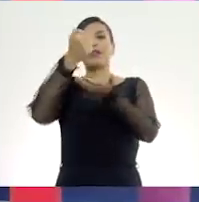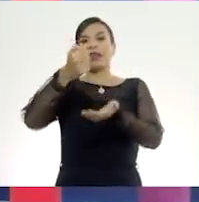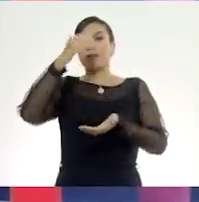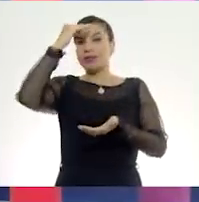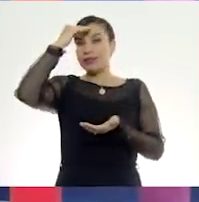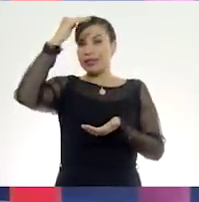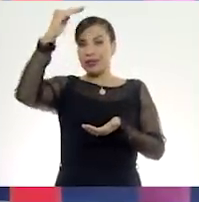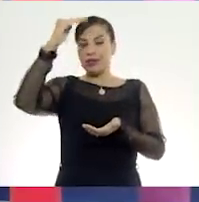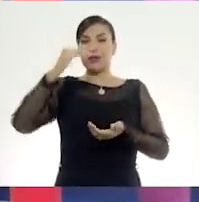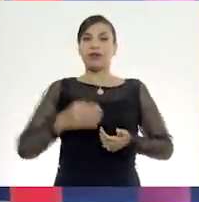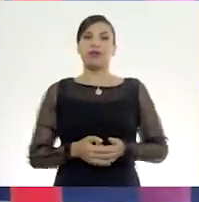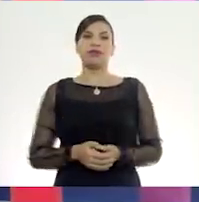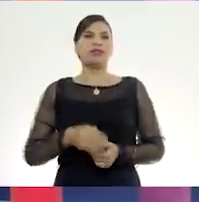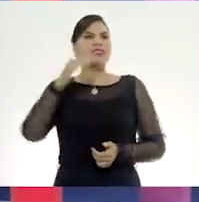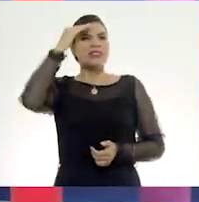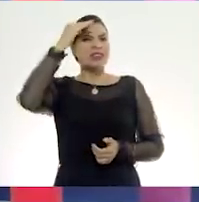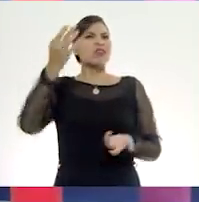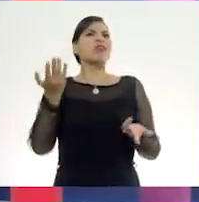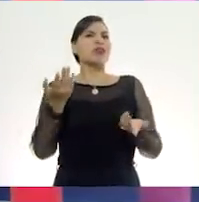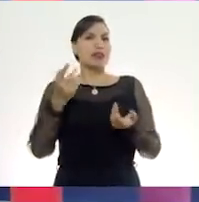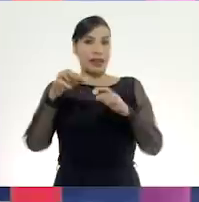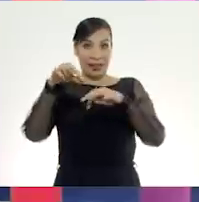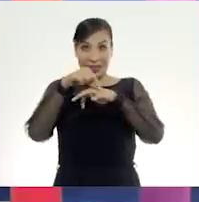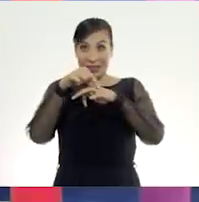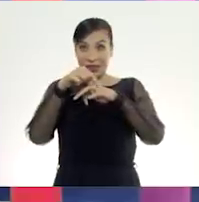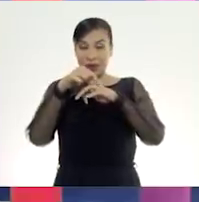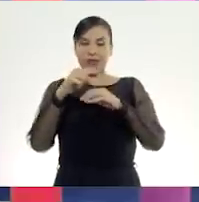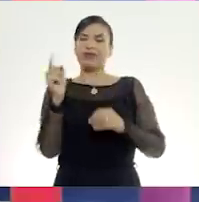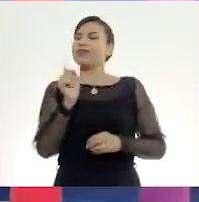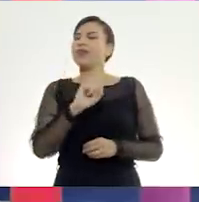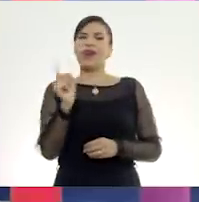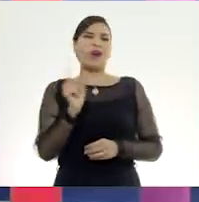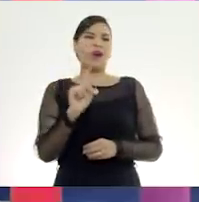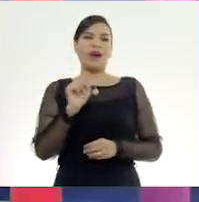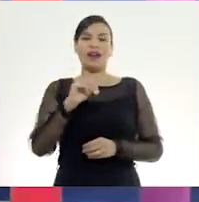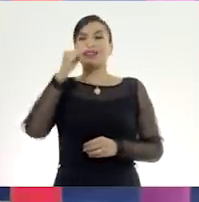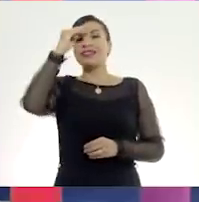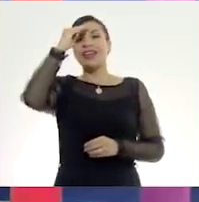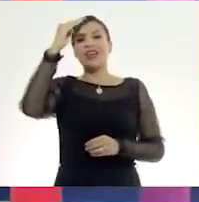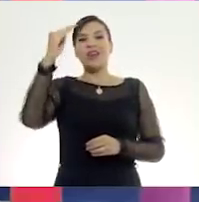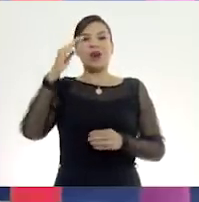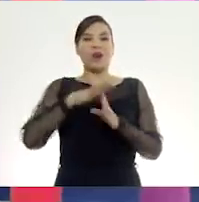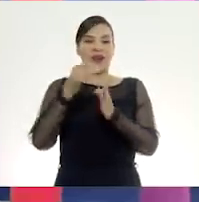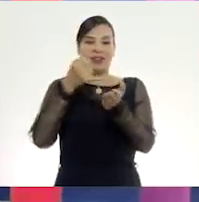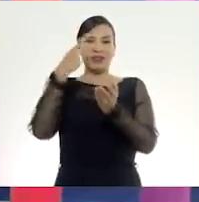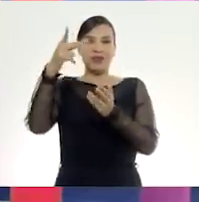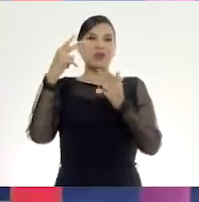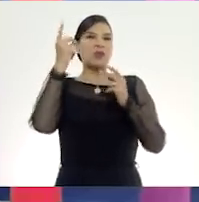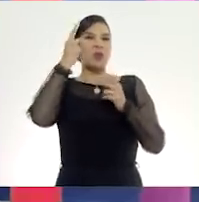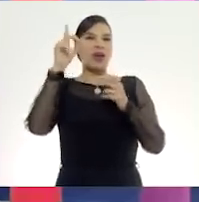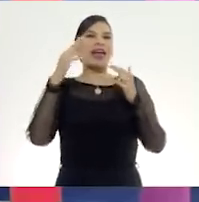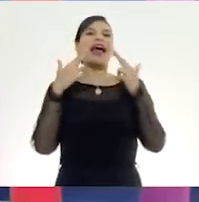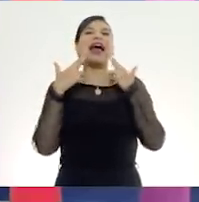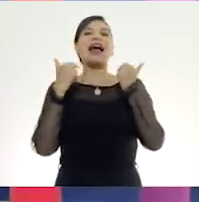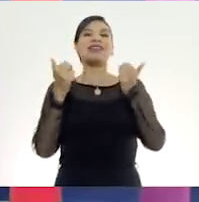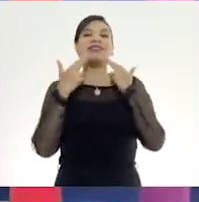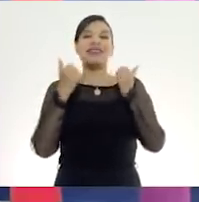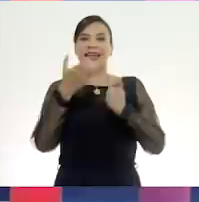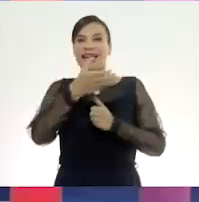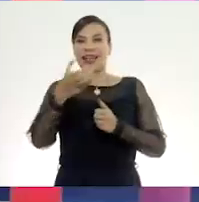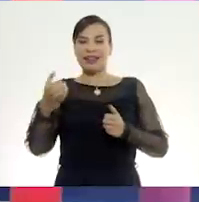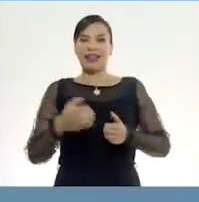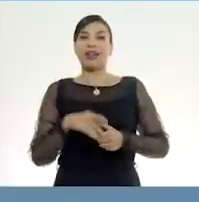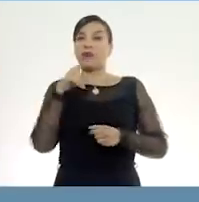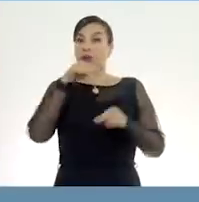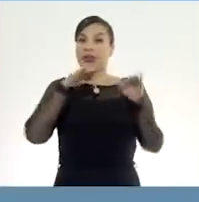señor. ¿Qué señor, el de los anillos? No, el señor de la hacienda. El así que